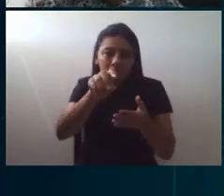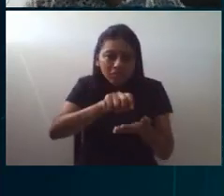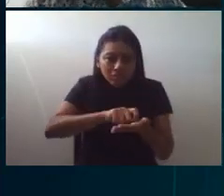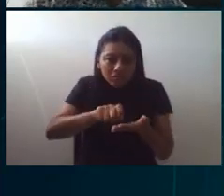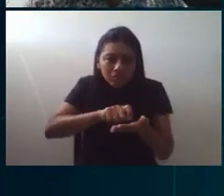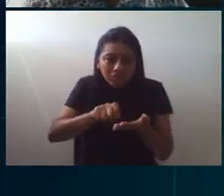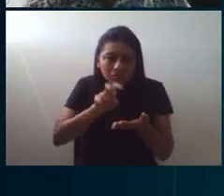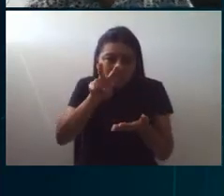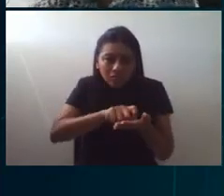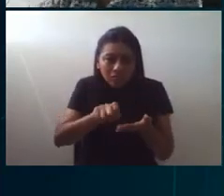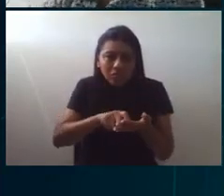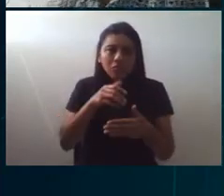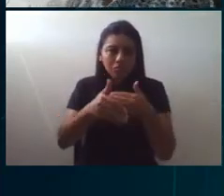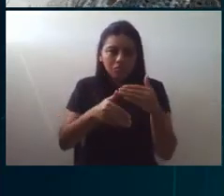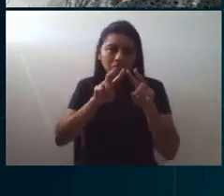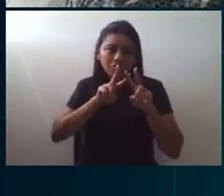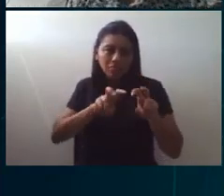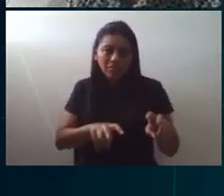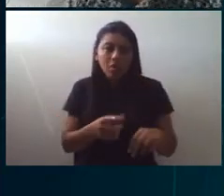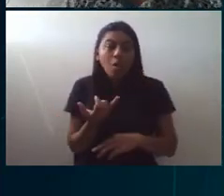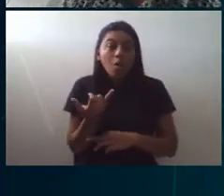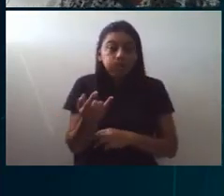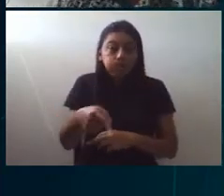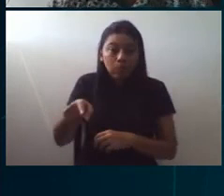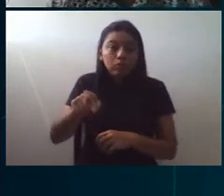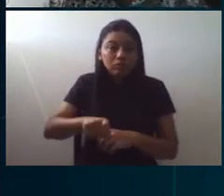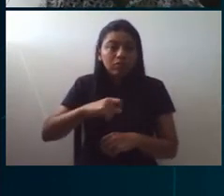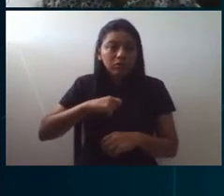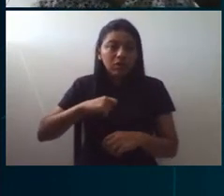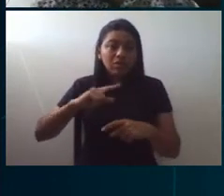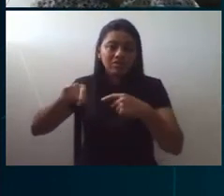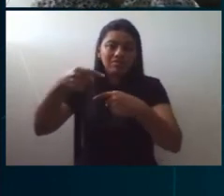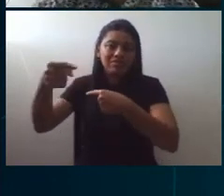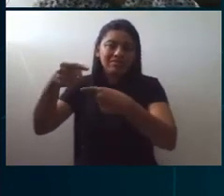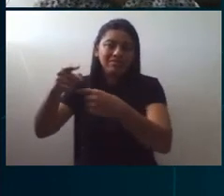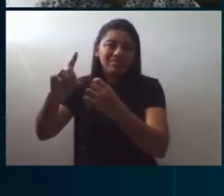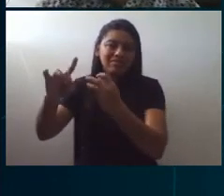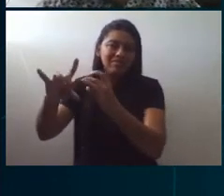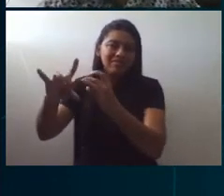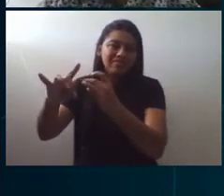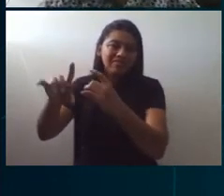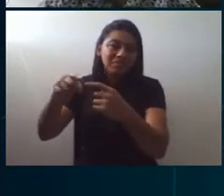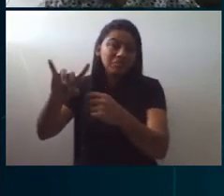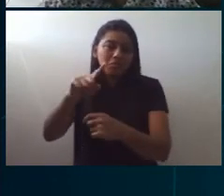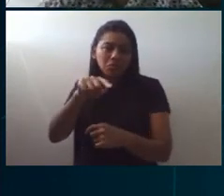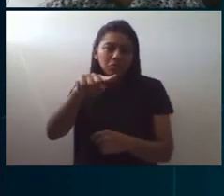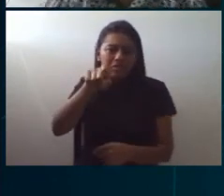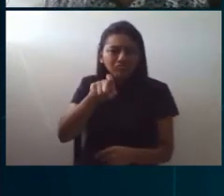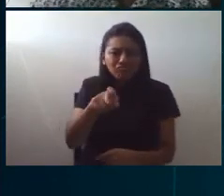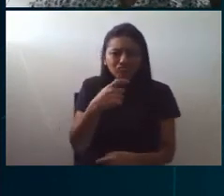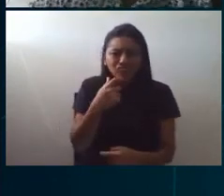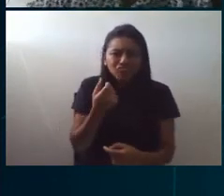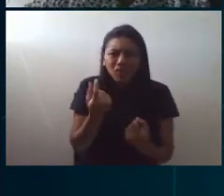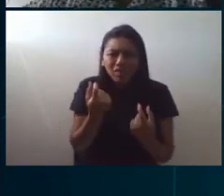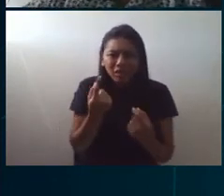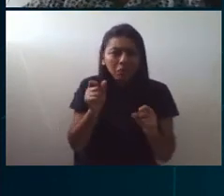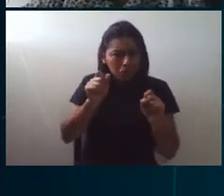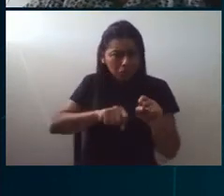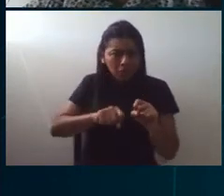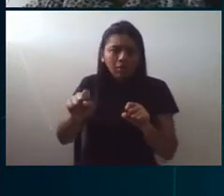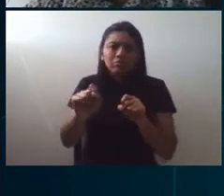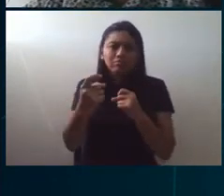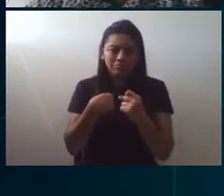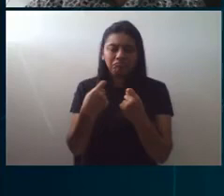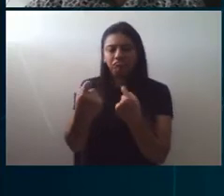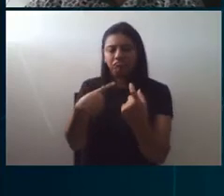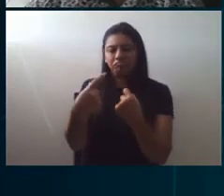botoncito de WhatsApp pues, para que formulen sus preguntas para el final de la presentación. ¿Listo? Bueno, perfecto. Aquí tenemos entonces